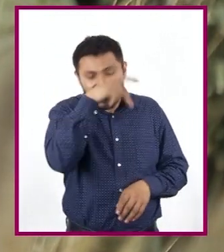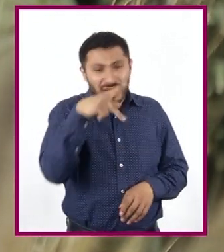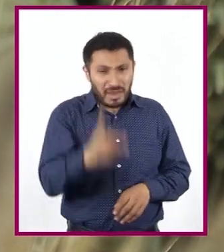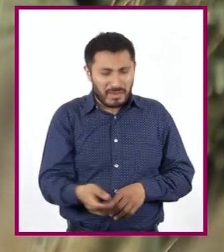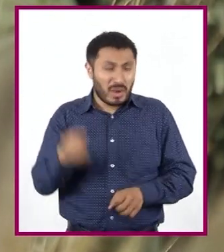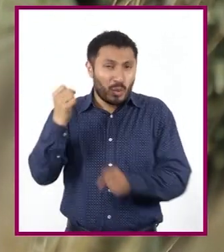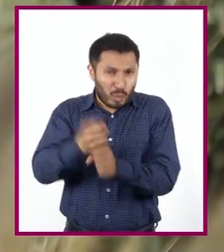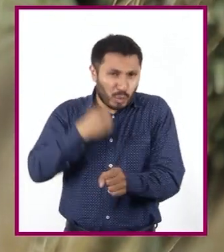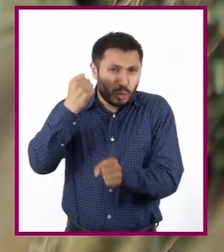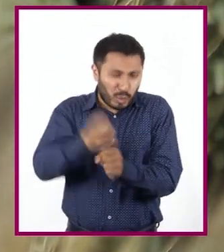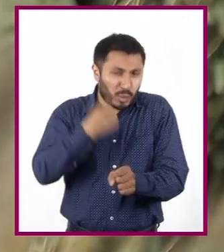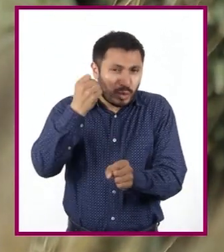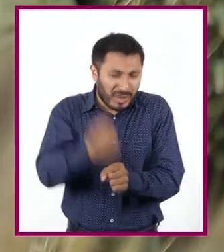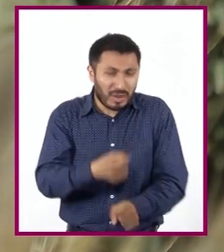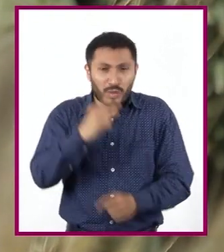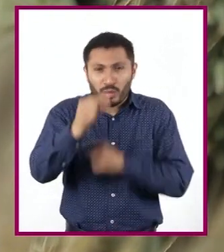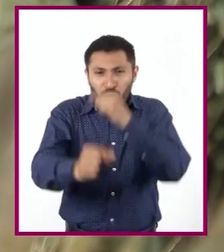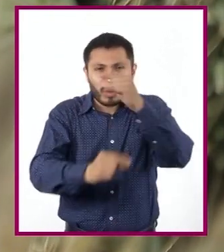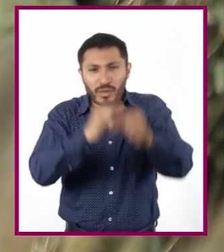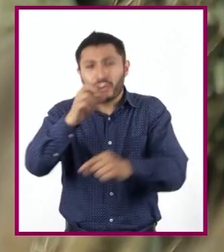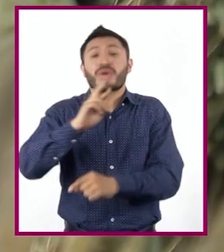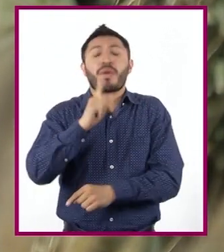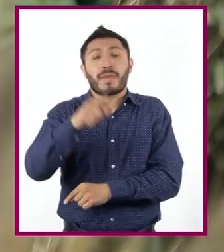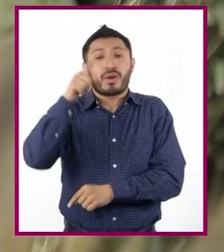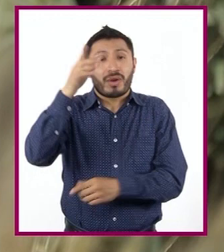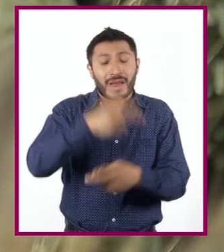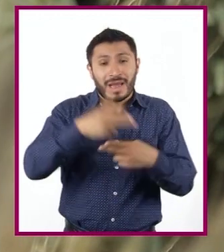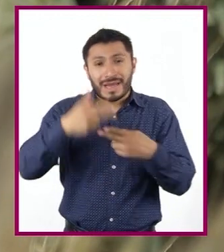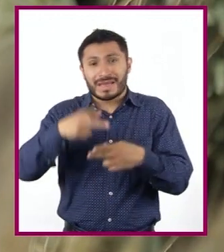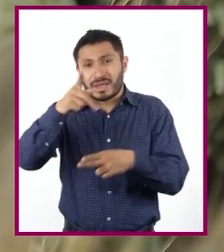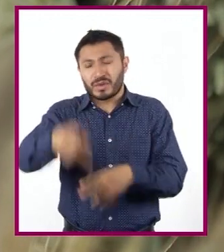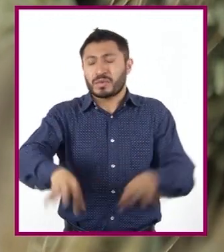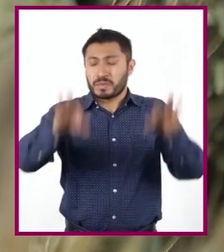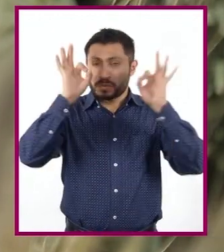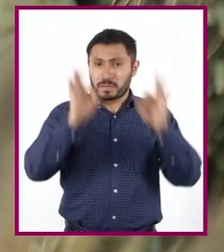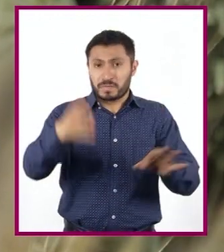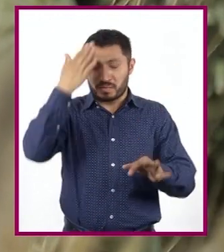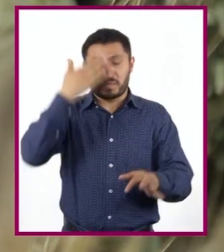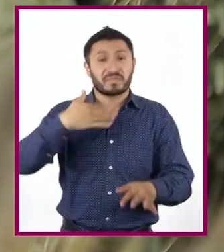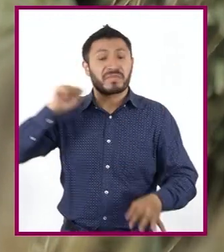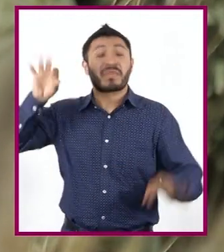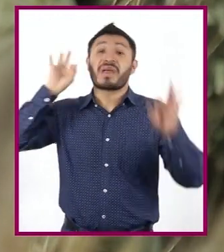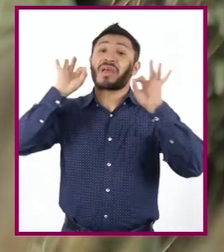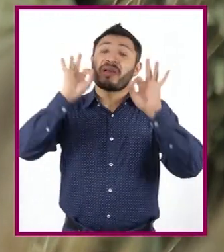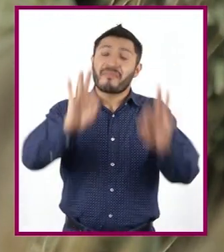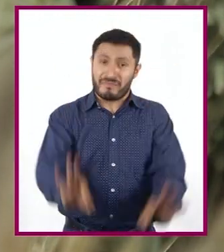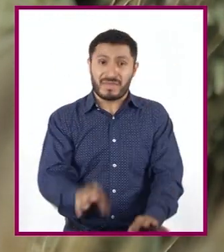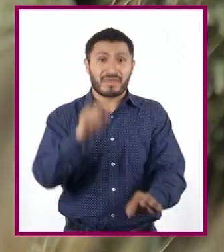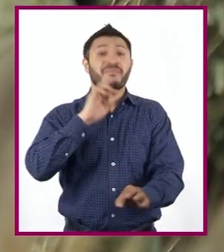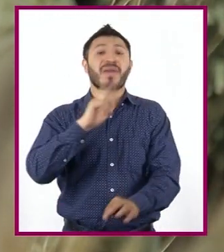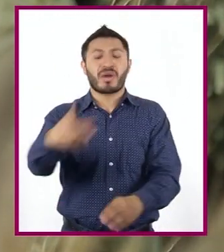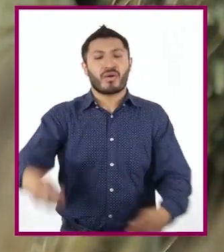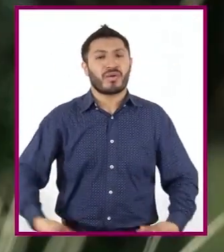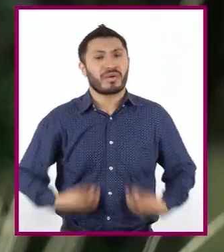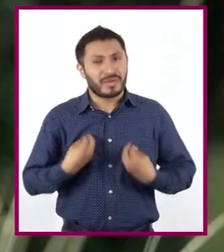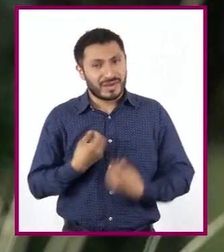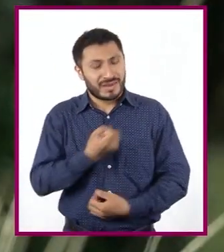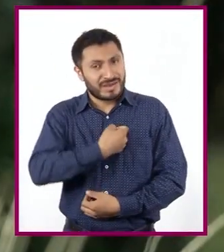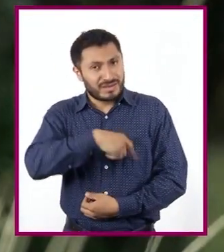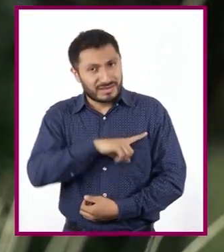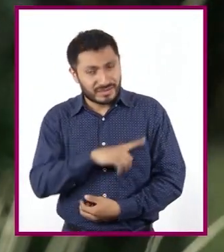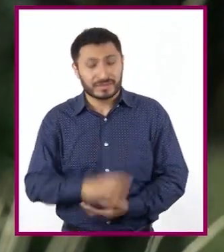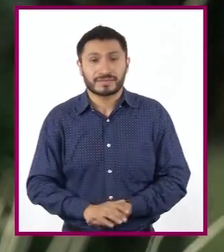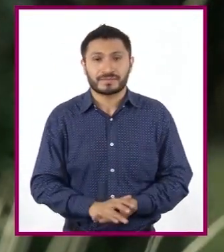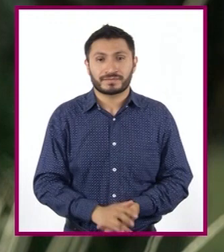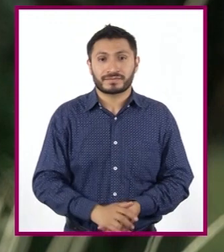próximamente? Cuéntanos en nuestras redes sociales. Hagamos de este programa un diálogo de jóvenes en TV. Vamos a